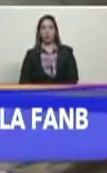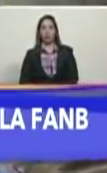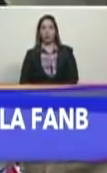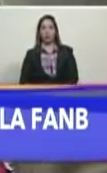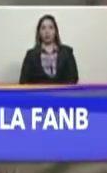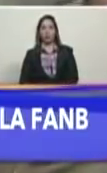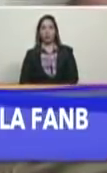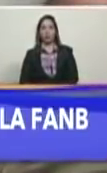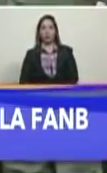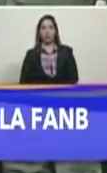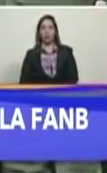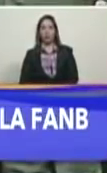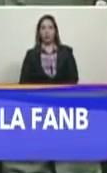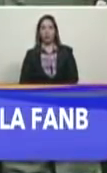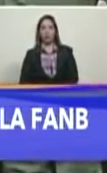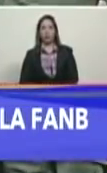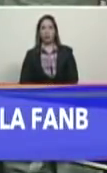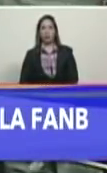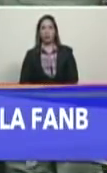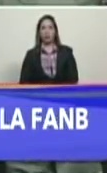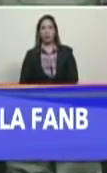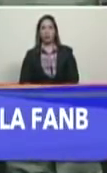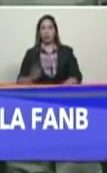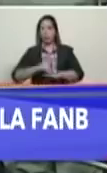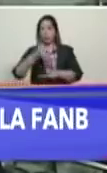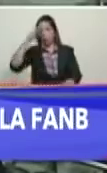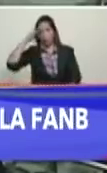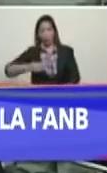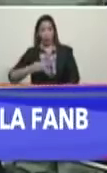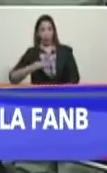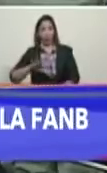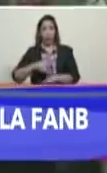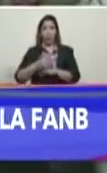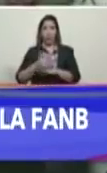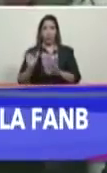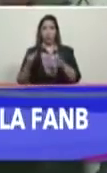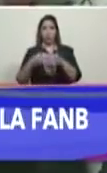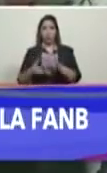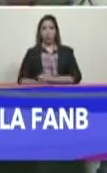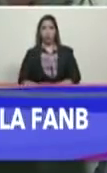Capitán de navío José Hernández Achi, comandante del buque Cariña.